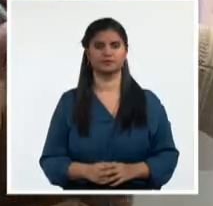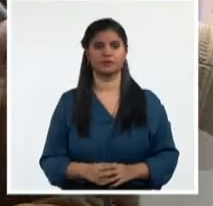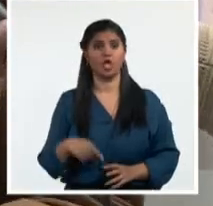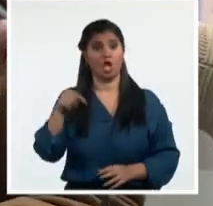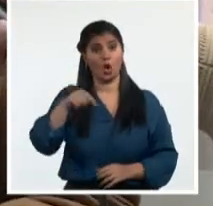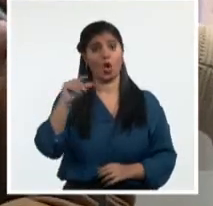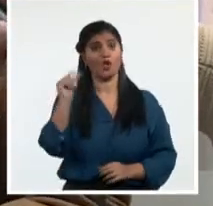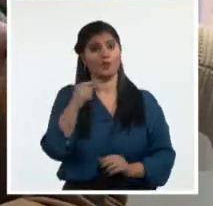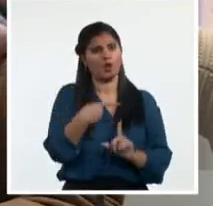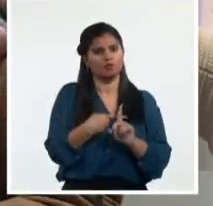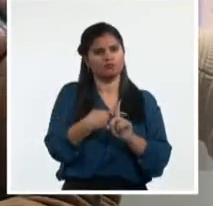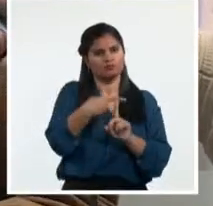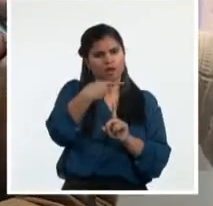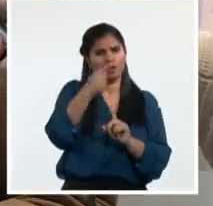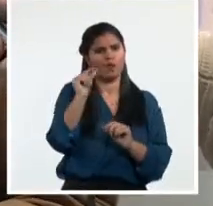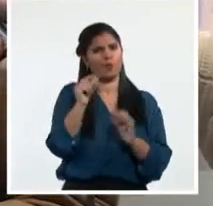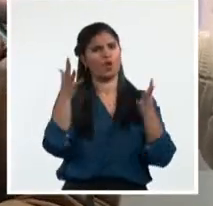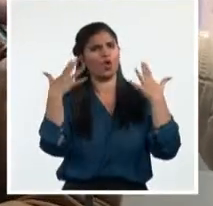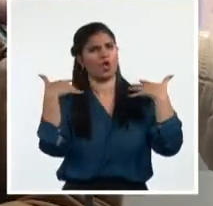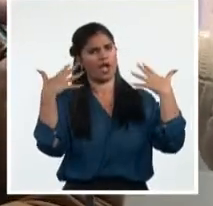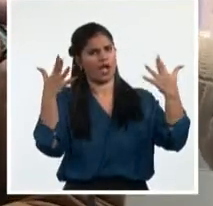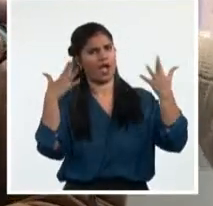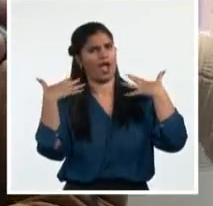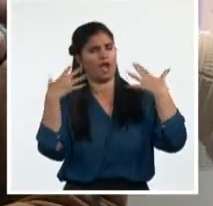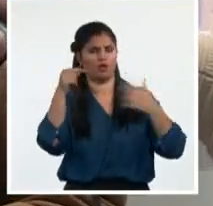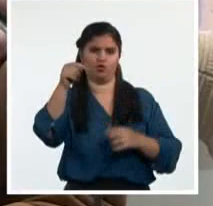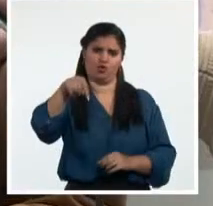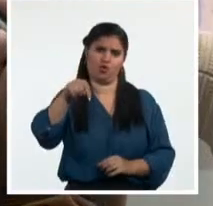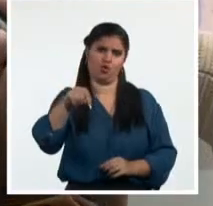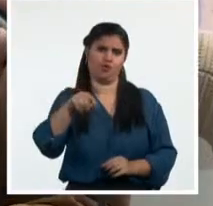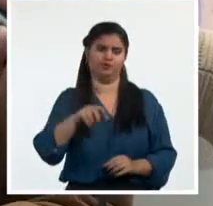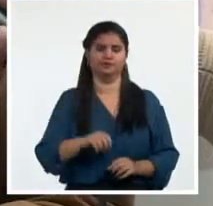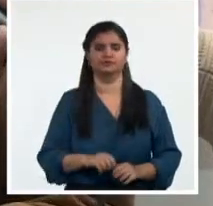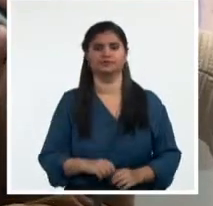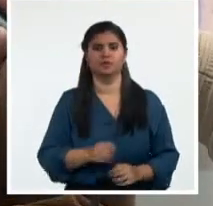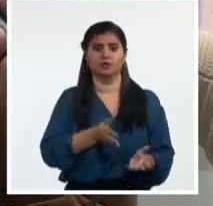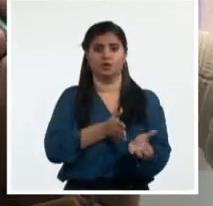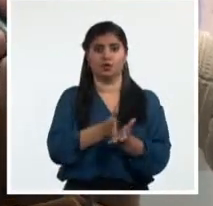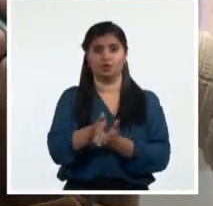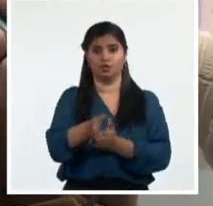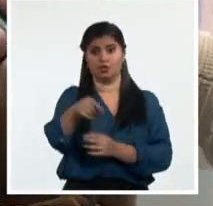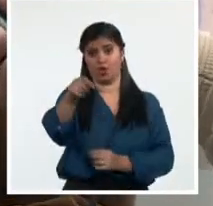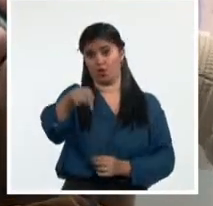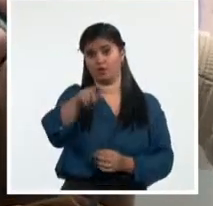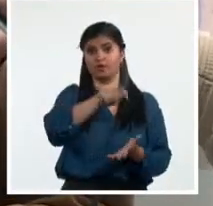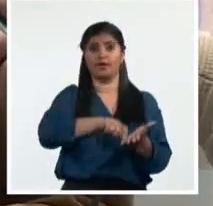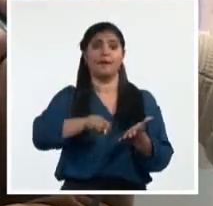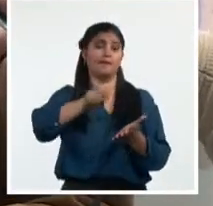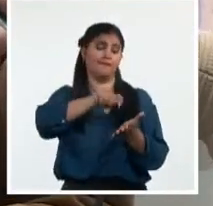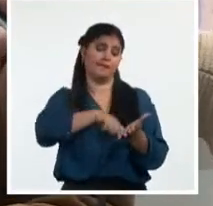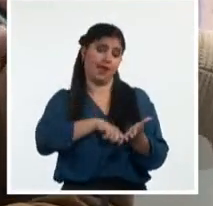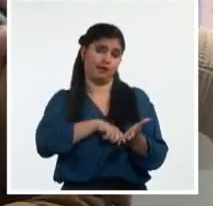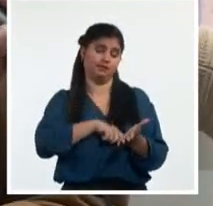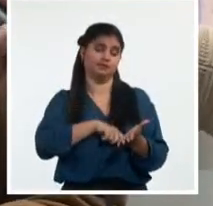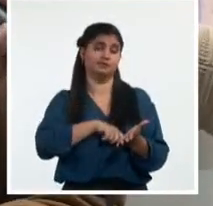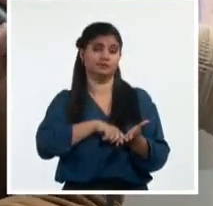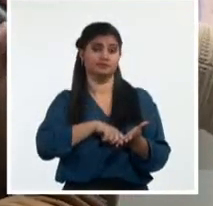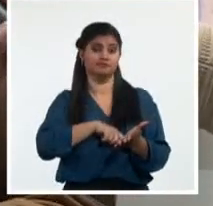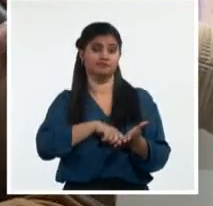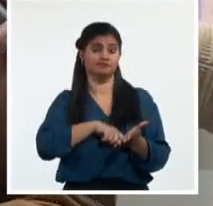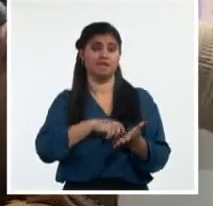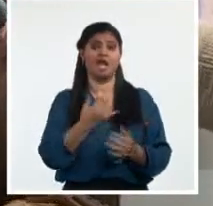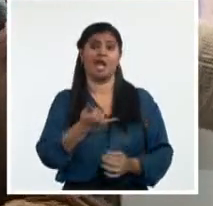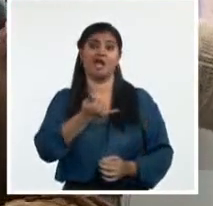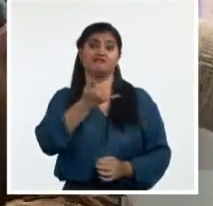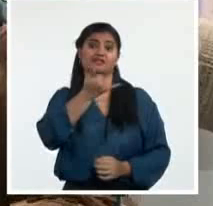van a incorporar capacidades de generación de acuerdo a lo que tenemos previsto. Y en esa condición, lo que tenemos pronosticado es una